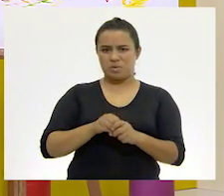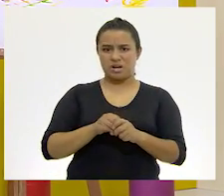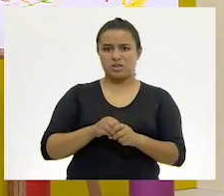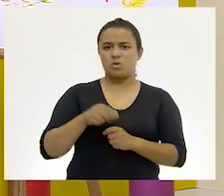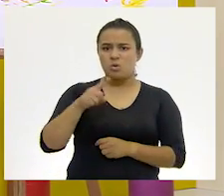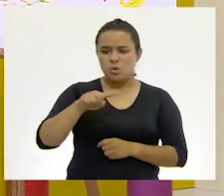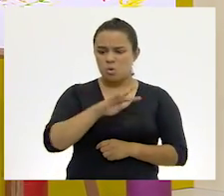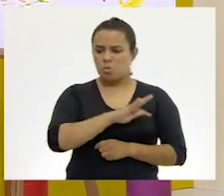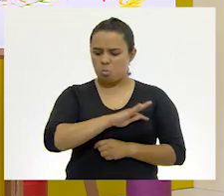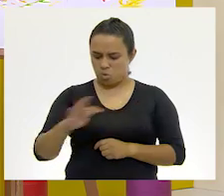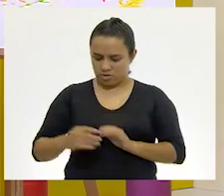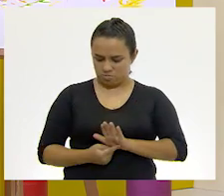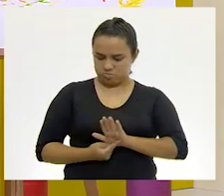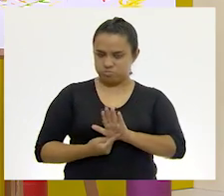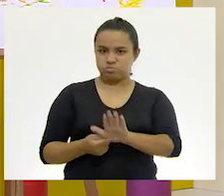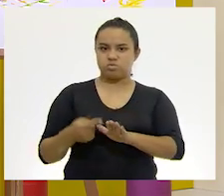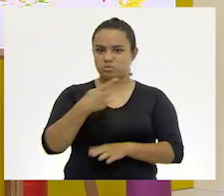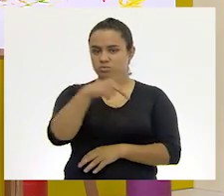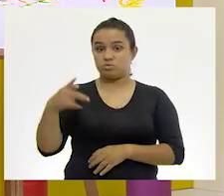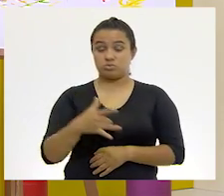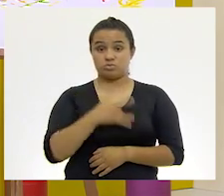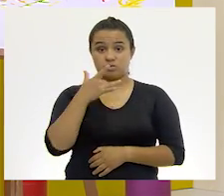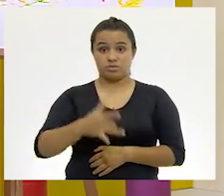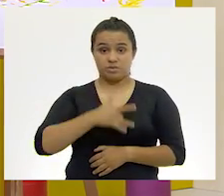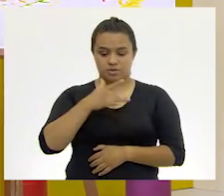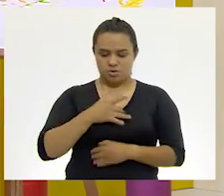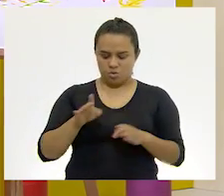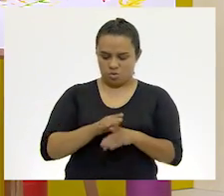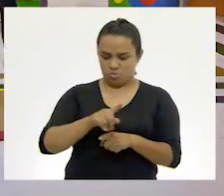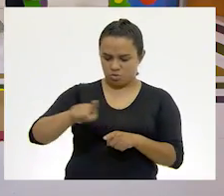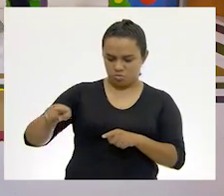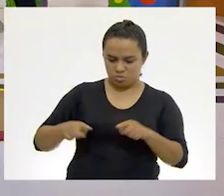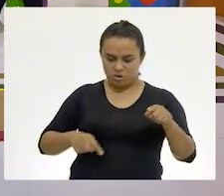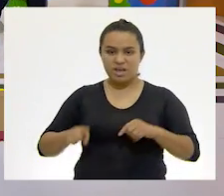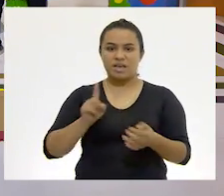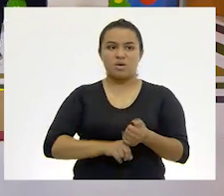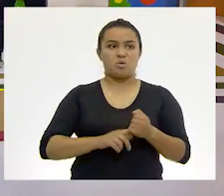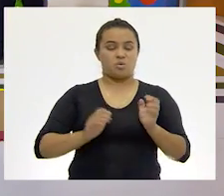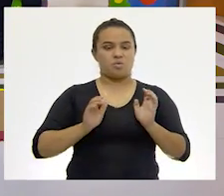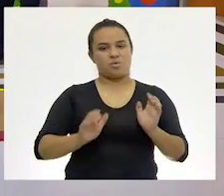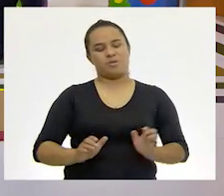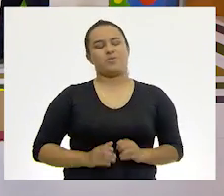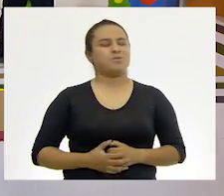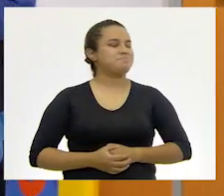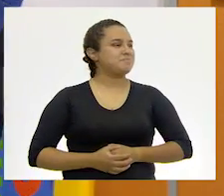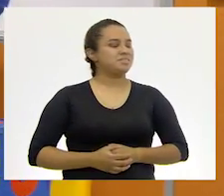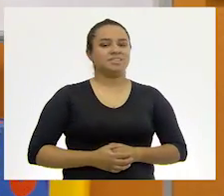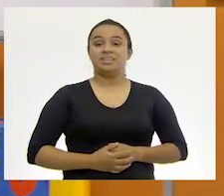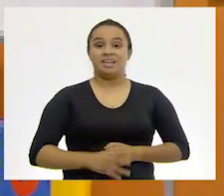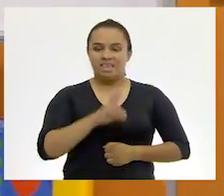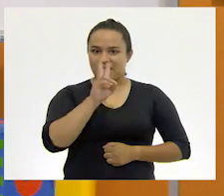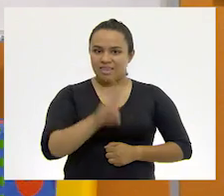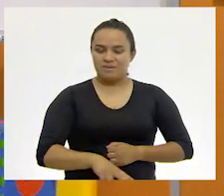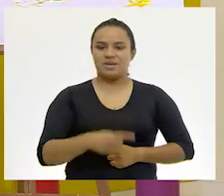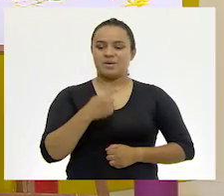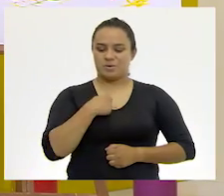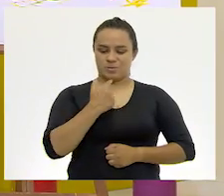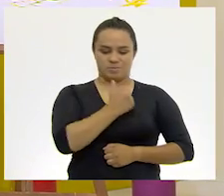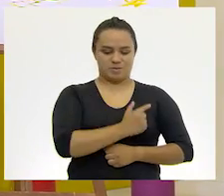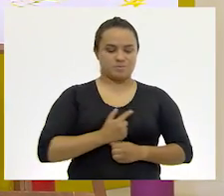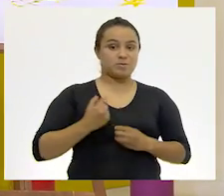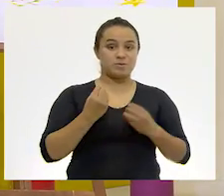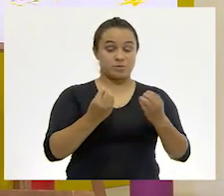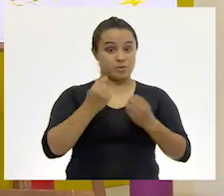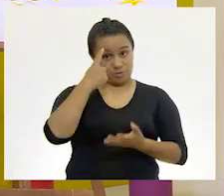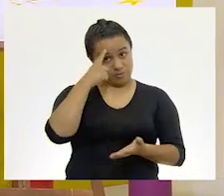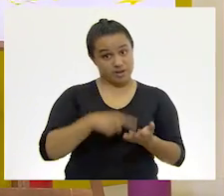poder plasmar lo que sienten en el contorno de su cuerpo. No, yo de verdad no sabes cómo lo disfruté y